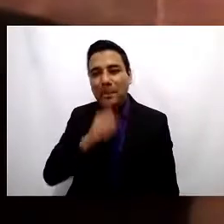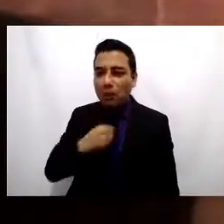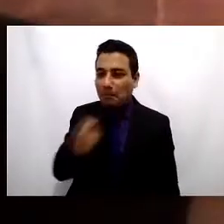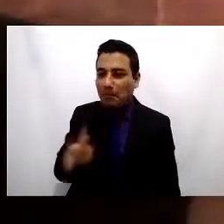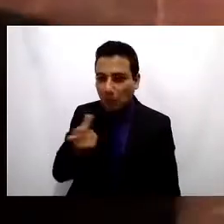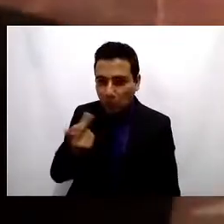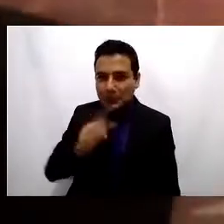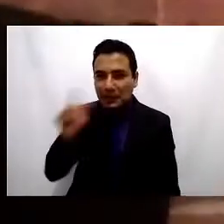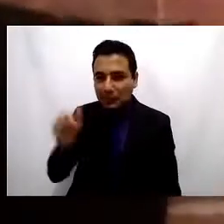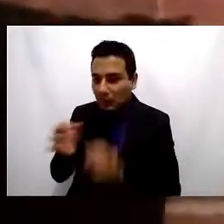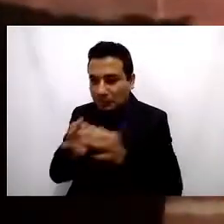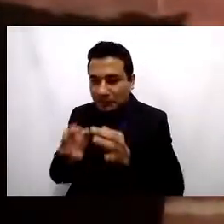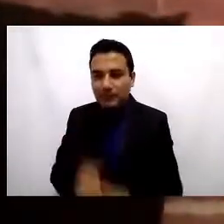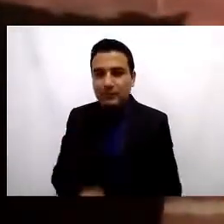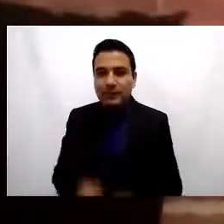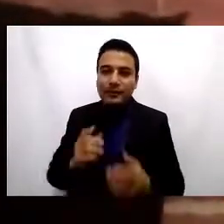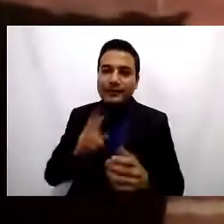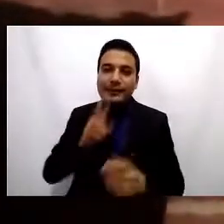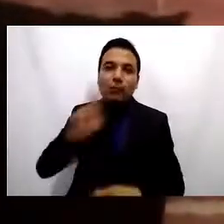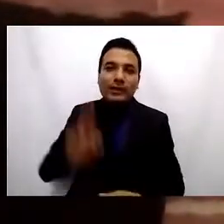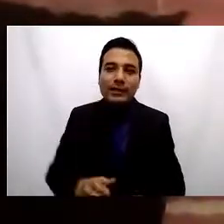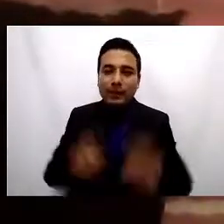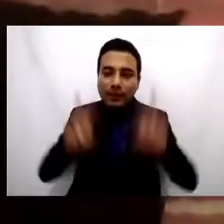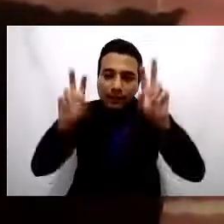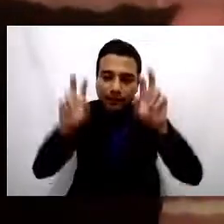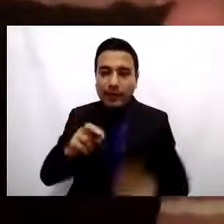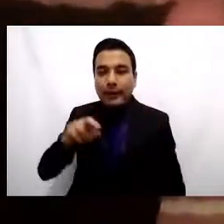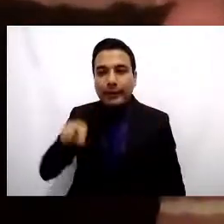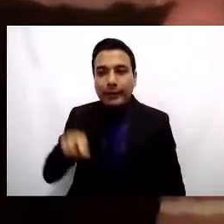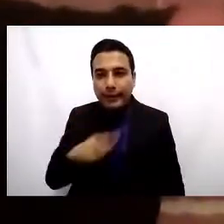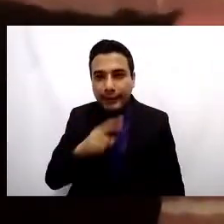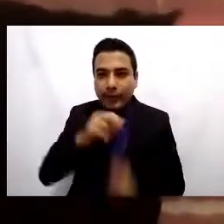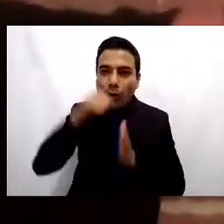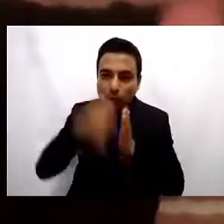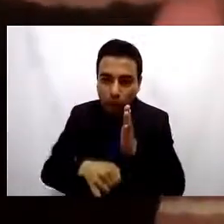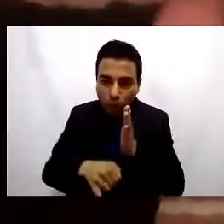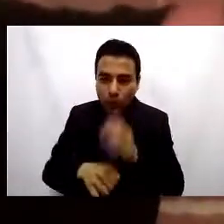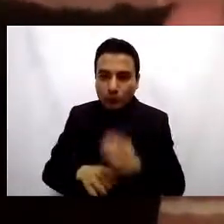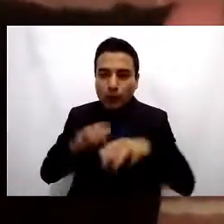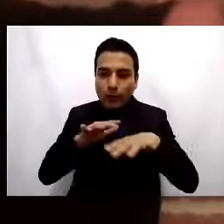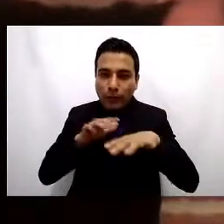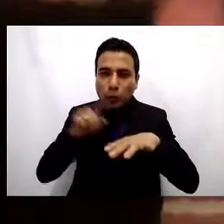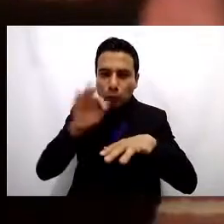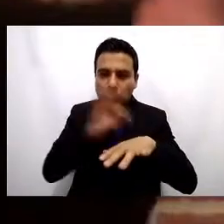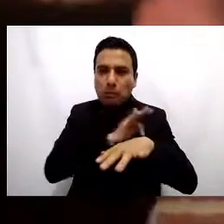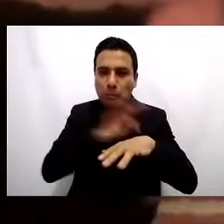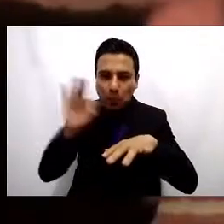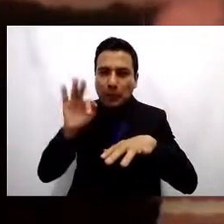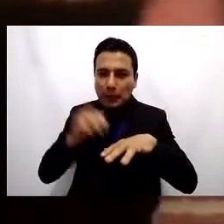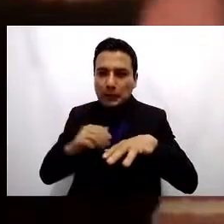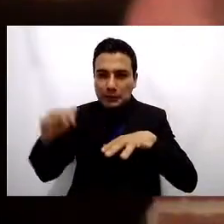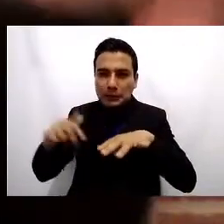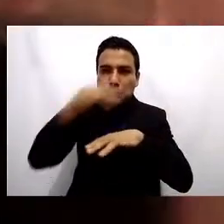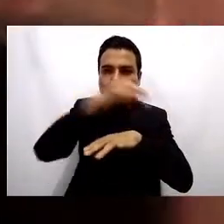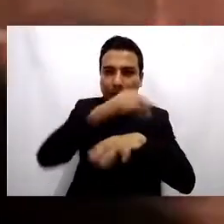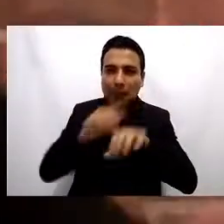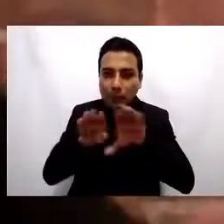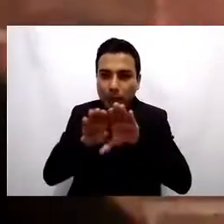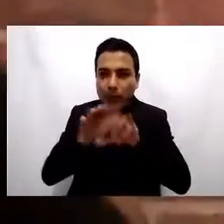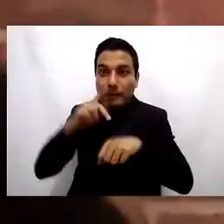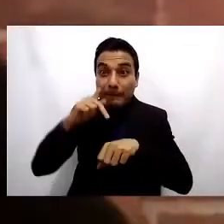contesta, el río es profundo, pero podrás cruzarlo si encuentras las piedras